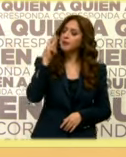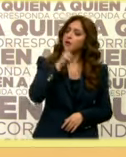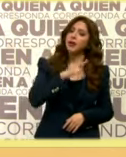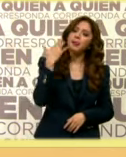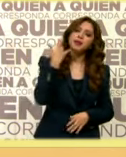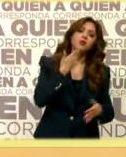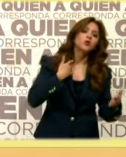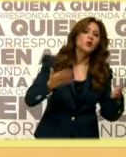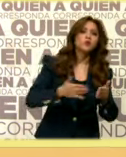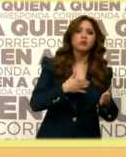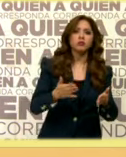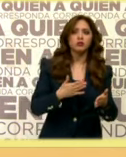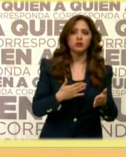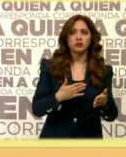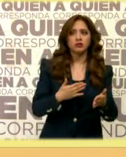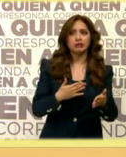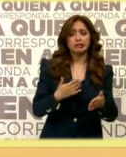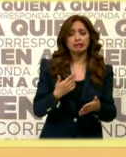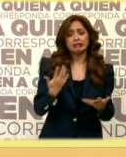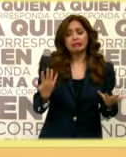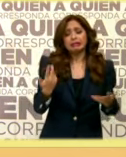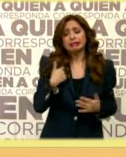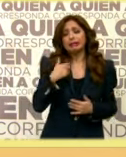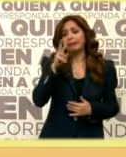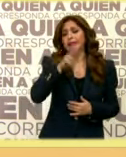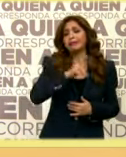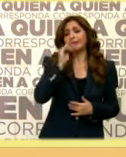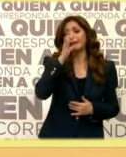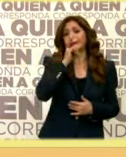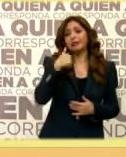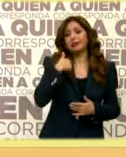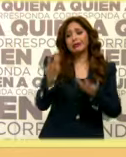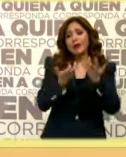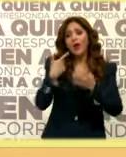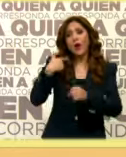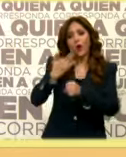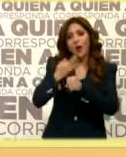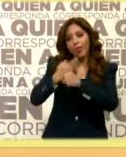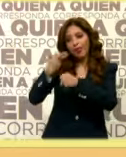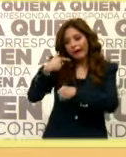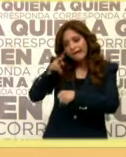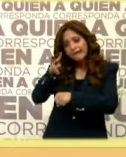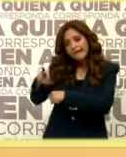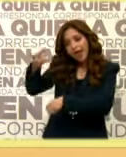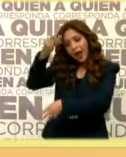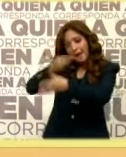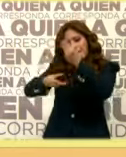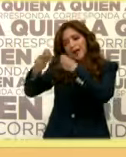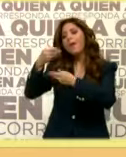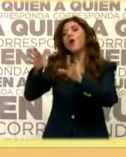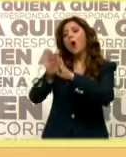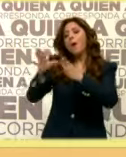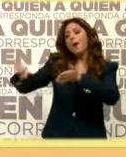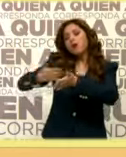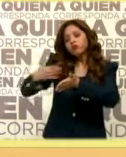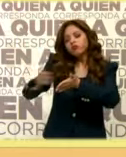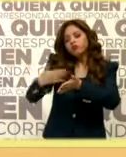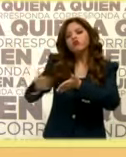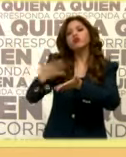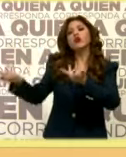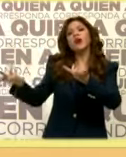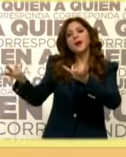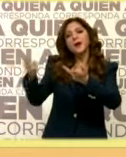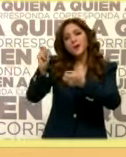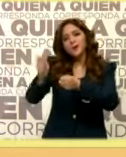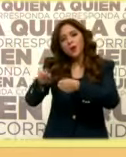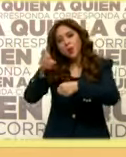verdad. Obvio no. No, no, no. Se me quemaba el agua, ya estoy aprendiendo a hacer cosas más ricas. Ya hago pan francés,